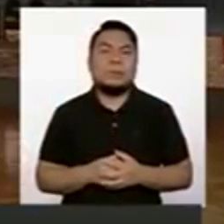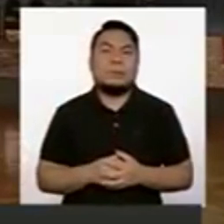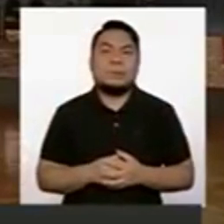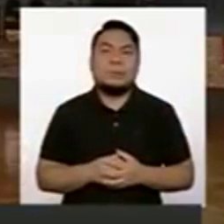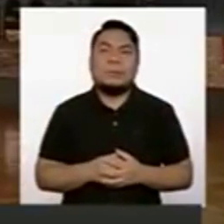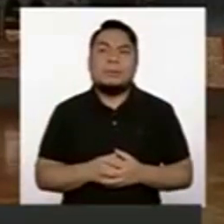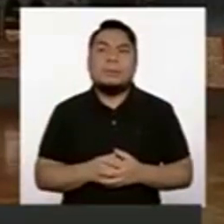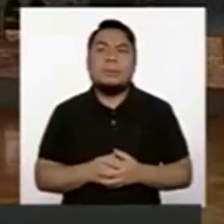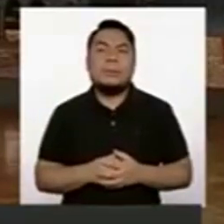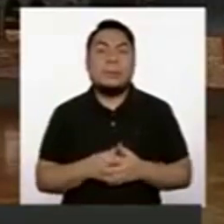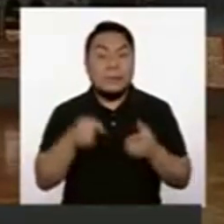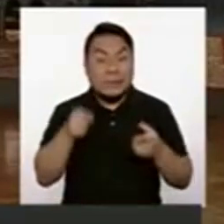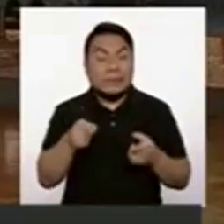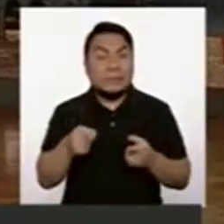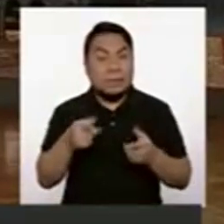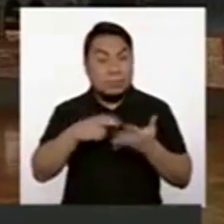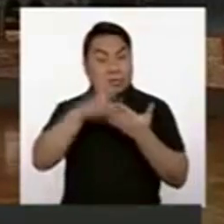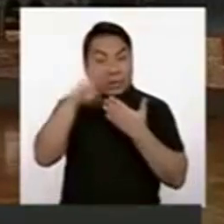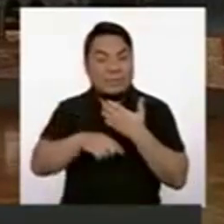que